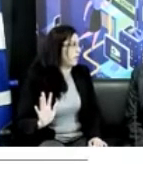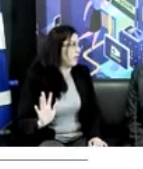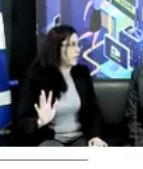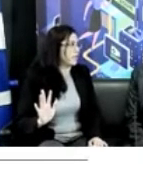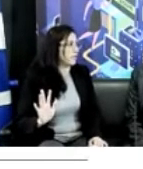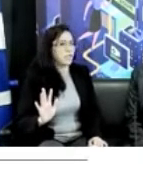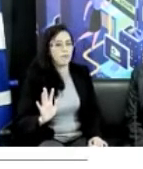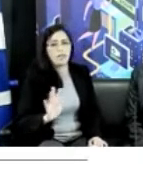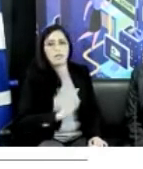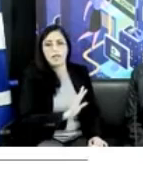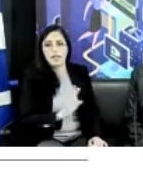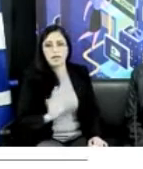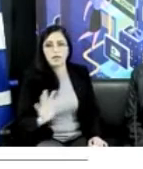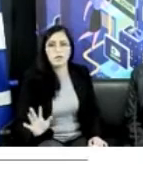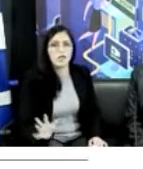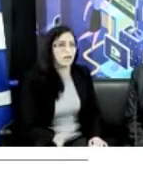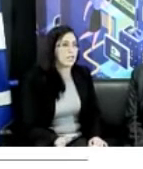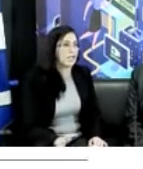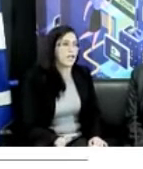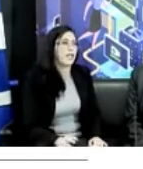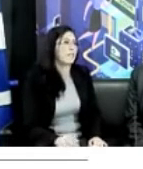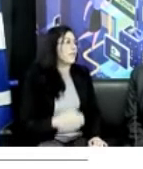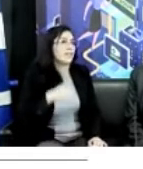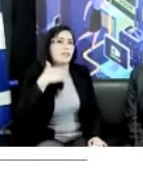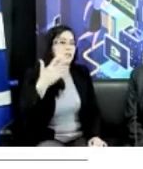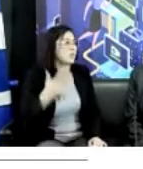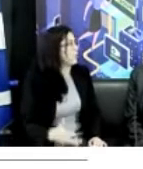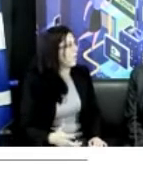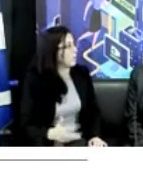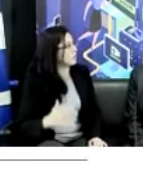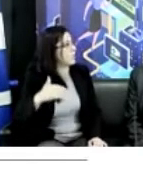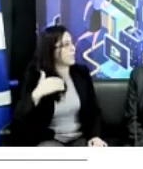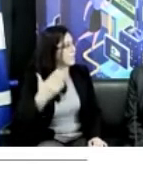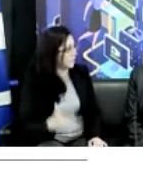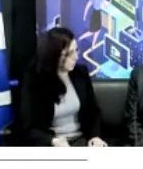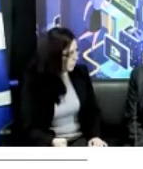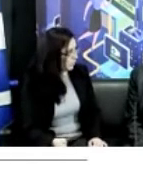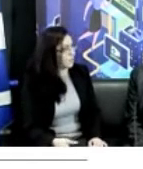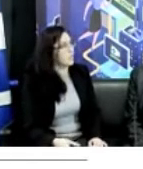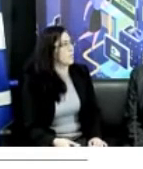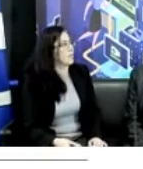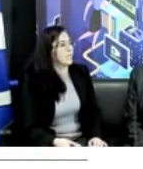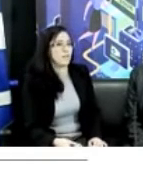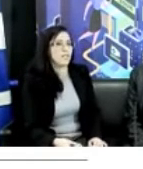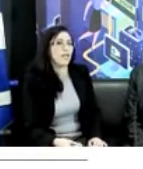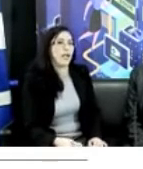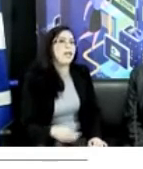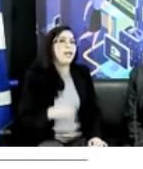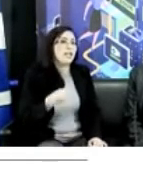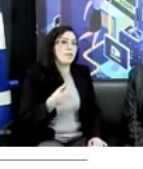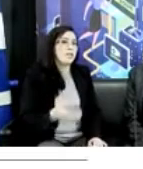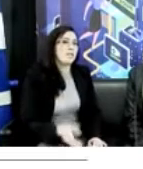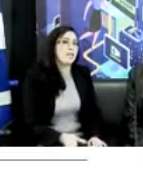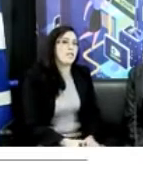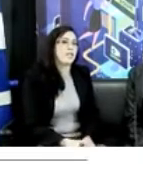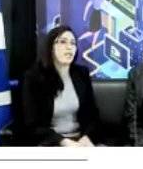¿no? Ahí nos dicen precisamente que cualquier consumo de drogas ilegales ya estamos en un abuso y ya necesitamos una intervención más específica.